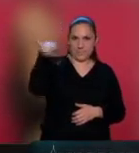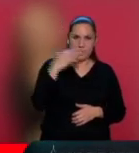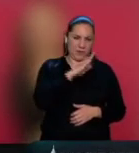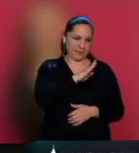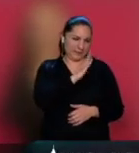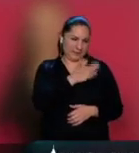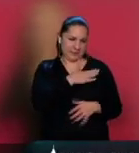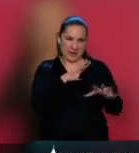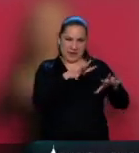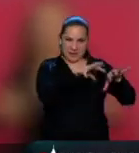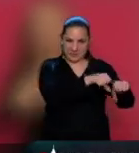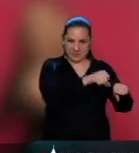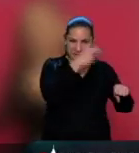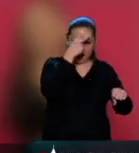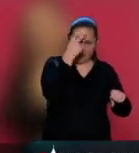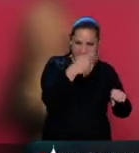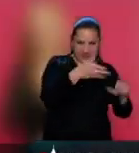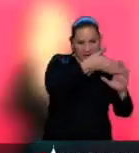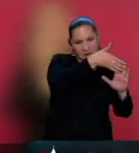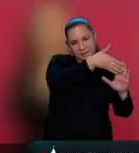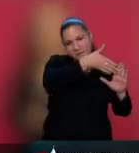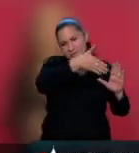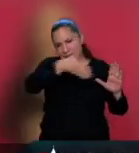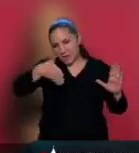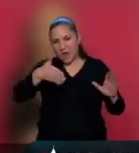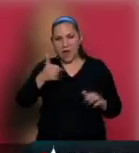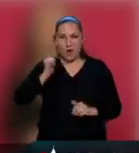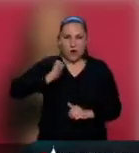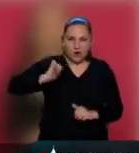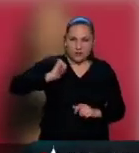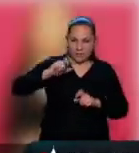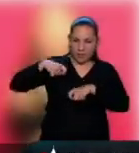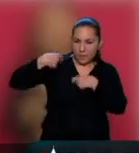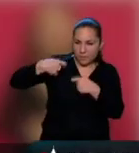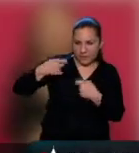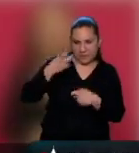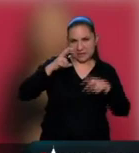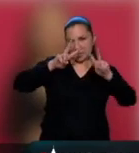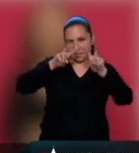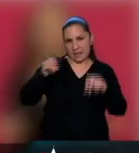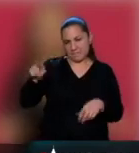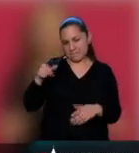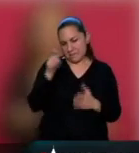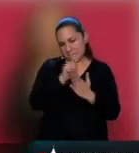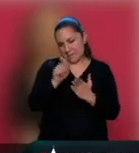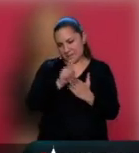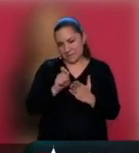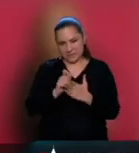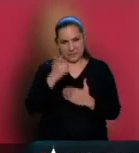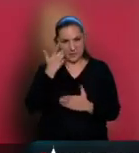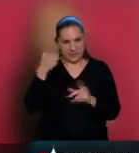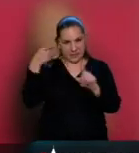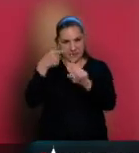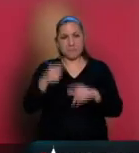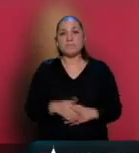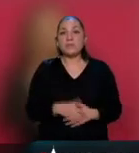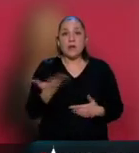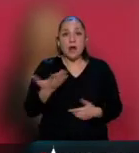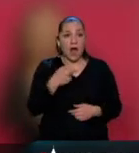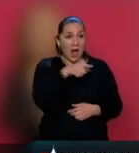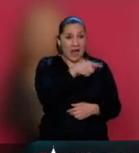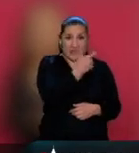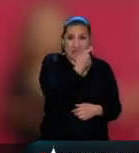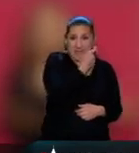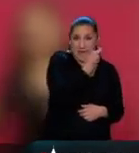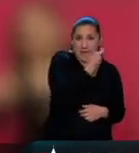Y termino porque también no hay que tenerle mucho apego ni al poder ni al dinero. Termina uno